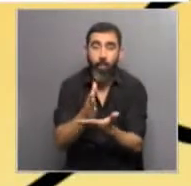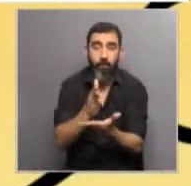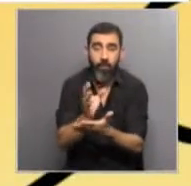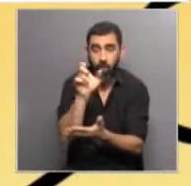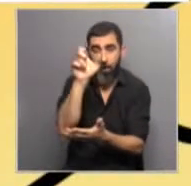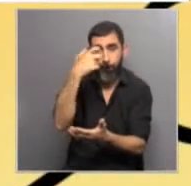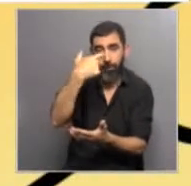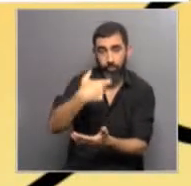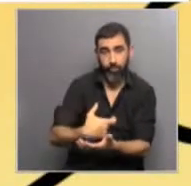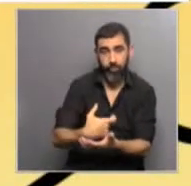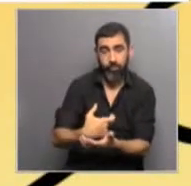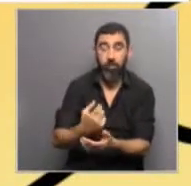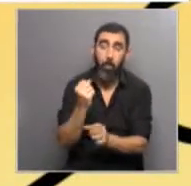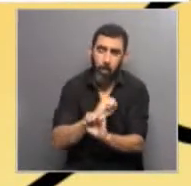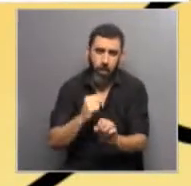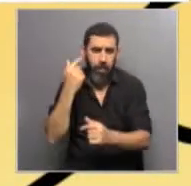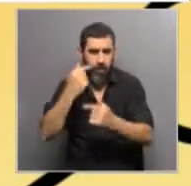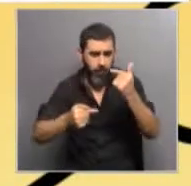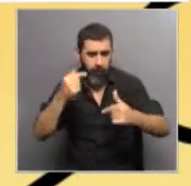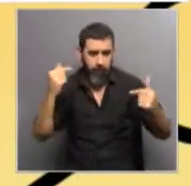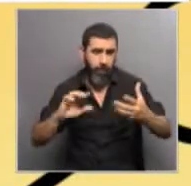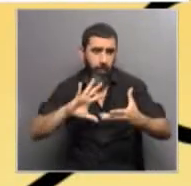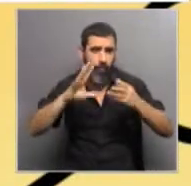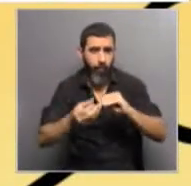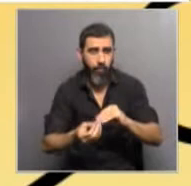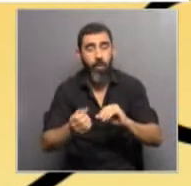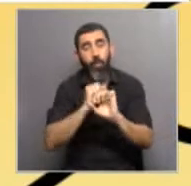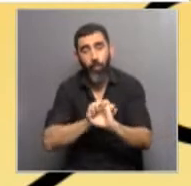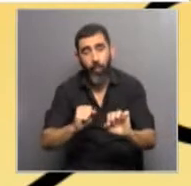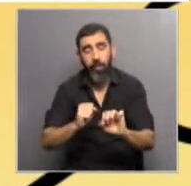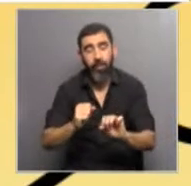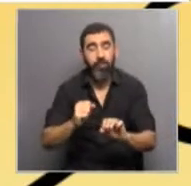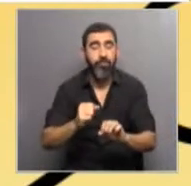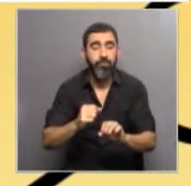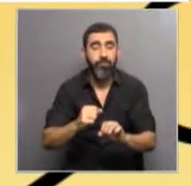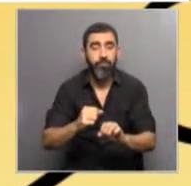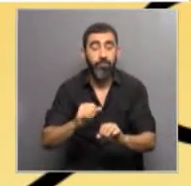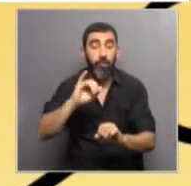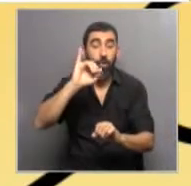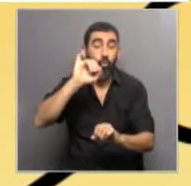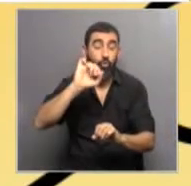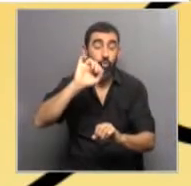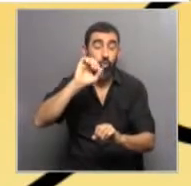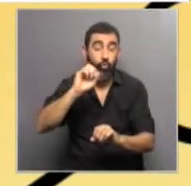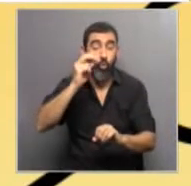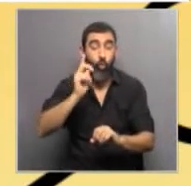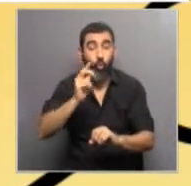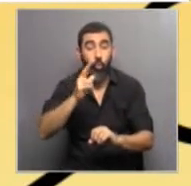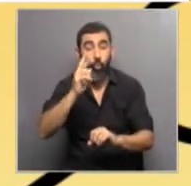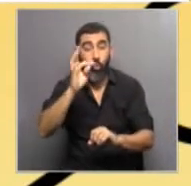huésped. Entonces, eso puede venir en diferentes matrices. Pueden ser matrices fermentadas, por ejemplo los yogures, pueden ser